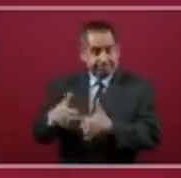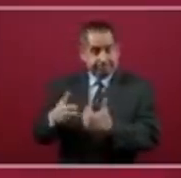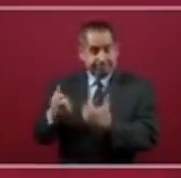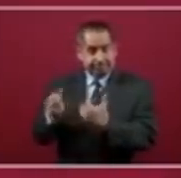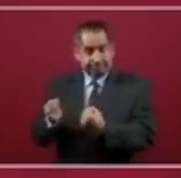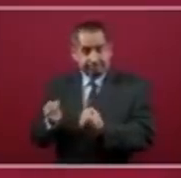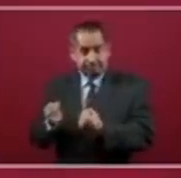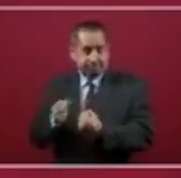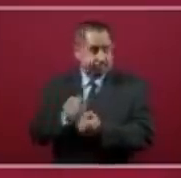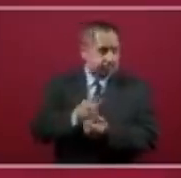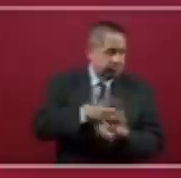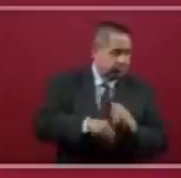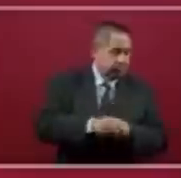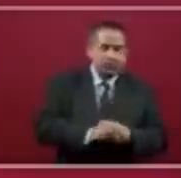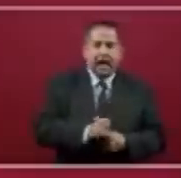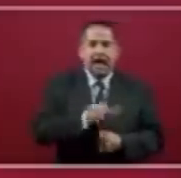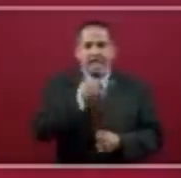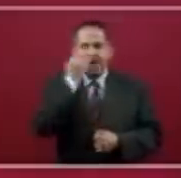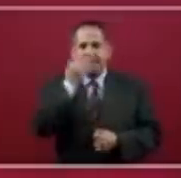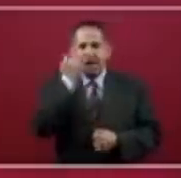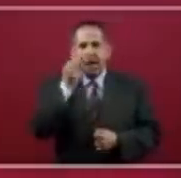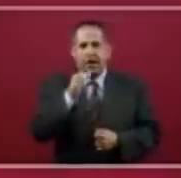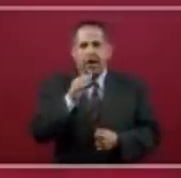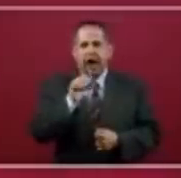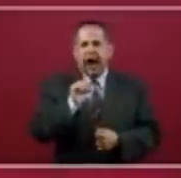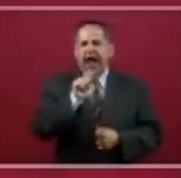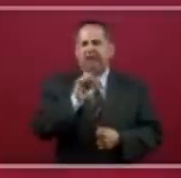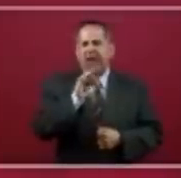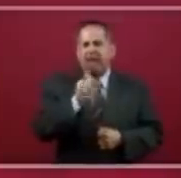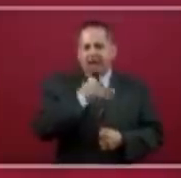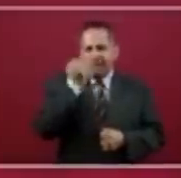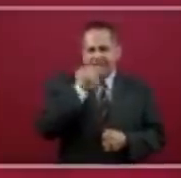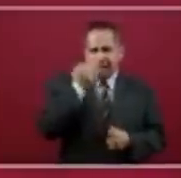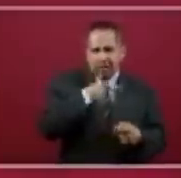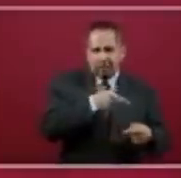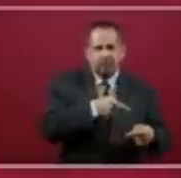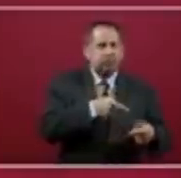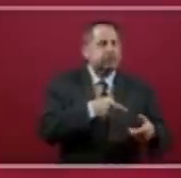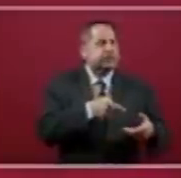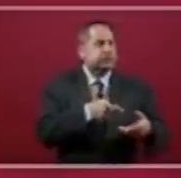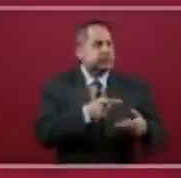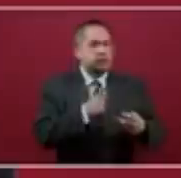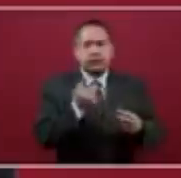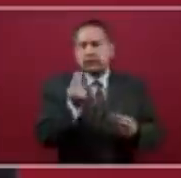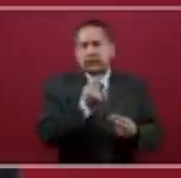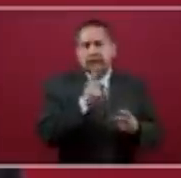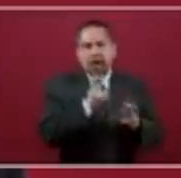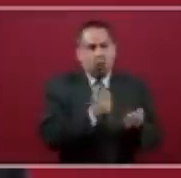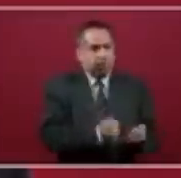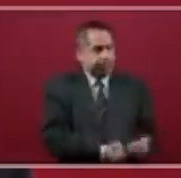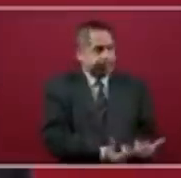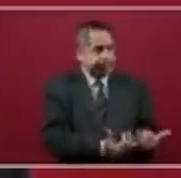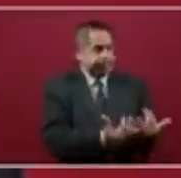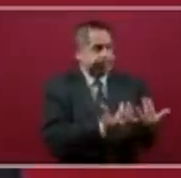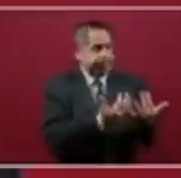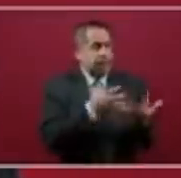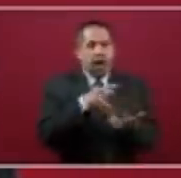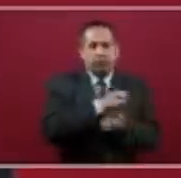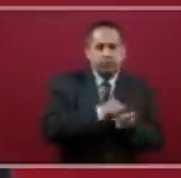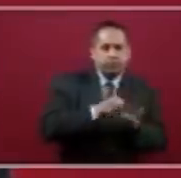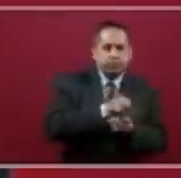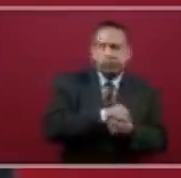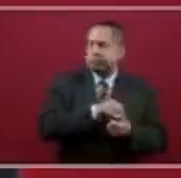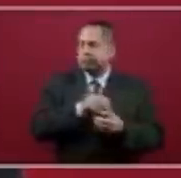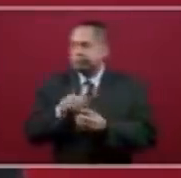con alfalfa, que consume mucha agua, en lugares donde ya no hay